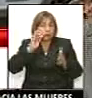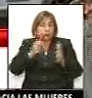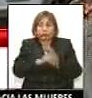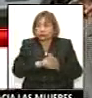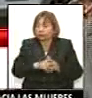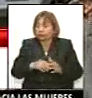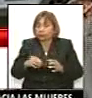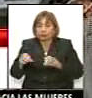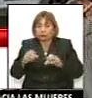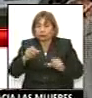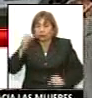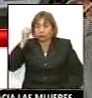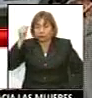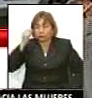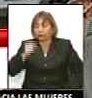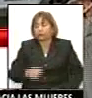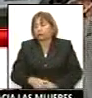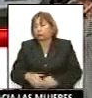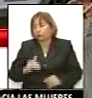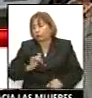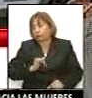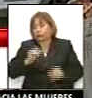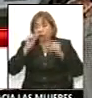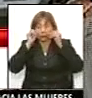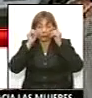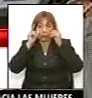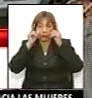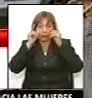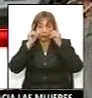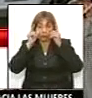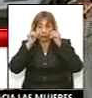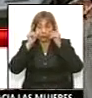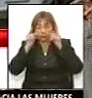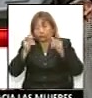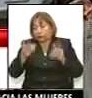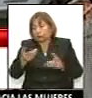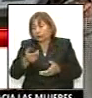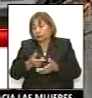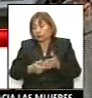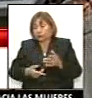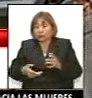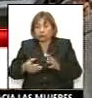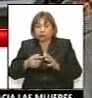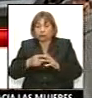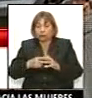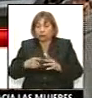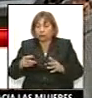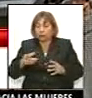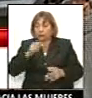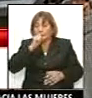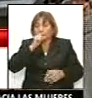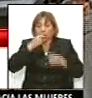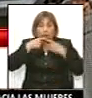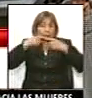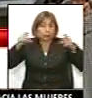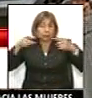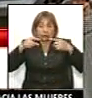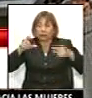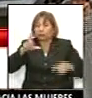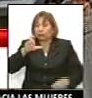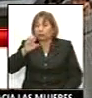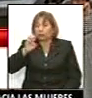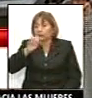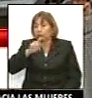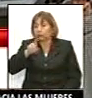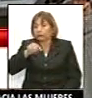de ejercicio del derecho a defensa, yo estoy sorprendida. Si desde que salió la denuncia, el congresista